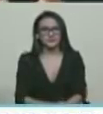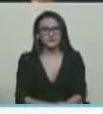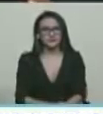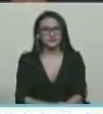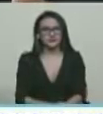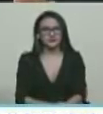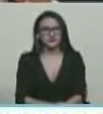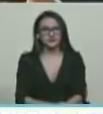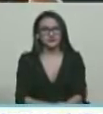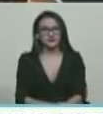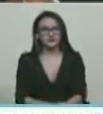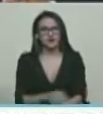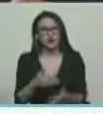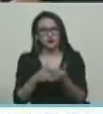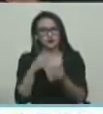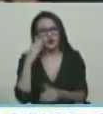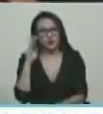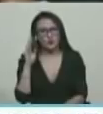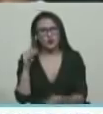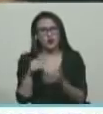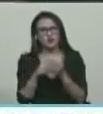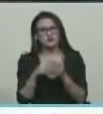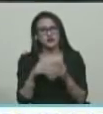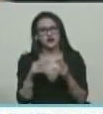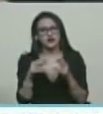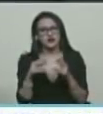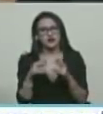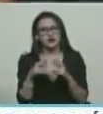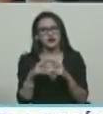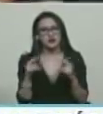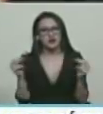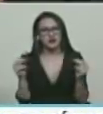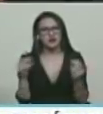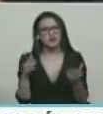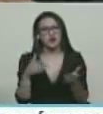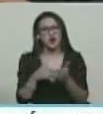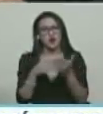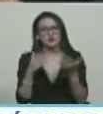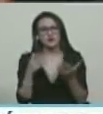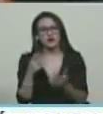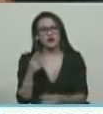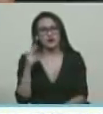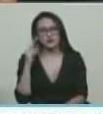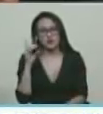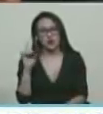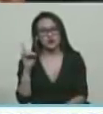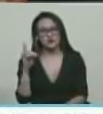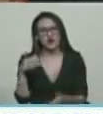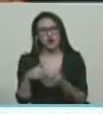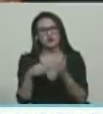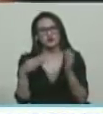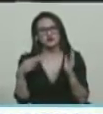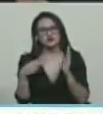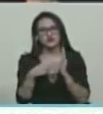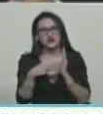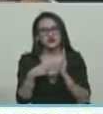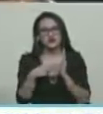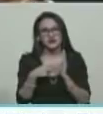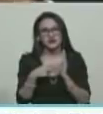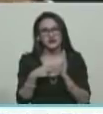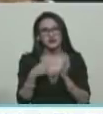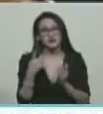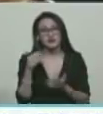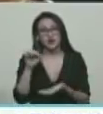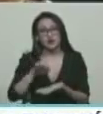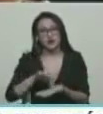Democrática de Corea, que contra Cuba, que contra Nicaragua, que contra Bolivia, Bolivia o contra Siria, difícilmente vamos a encontrar a nosotros, me faltó Irán